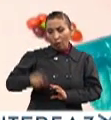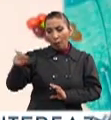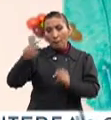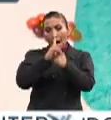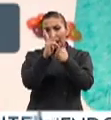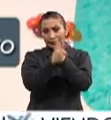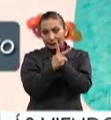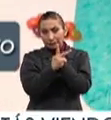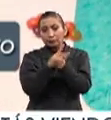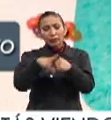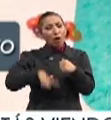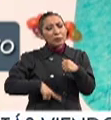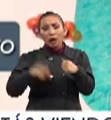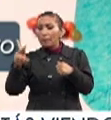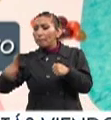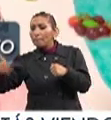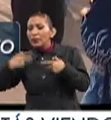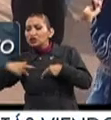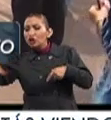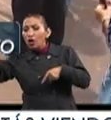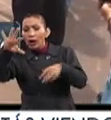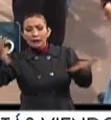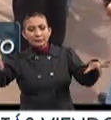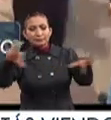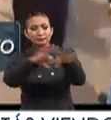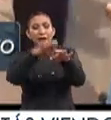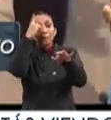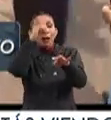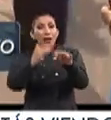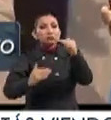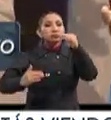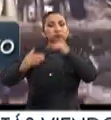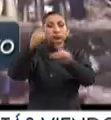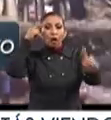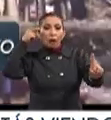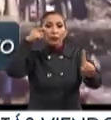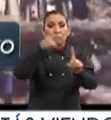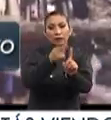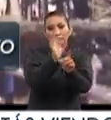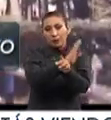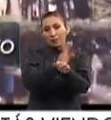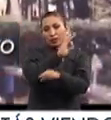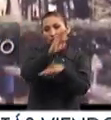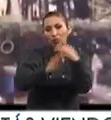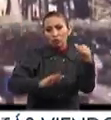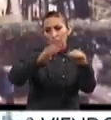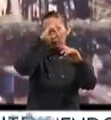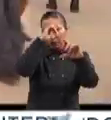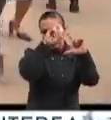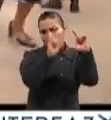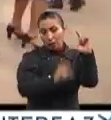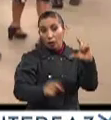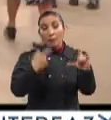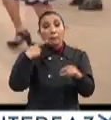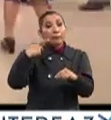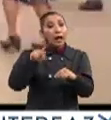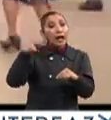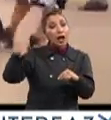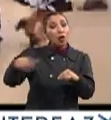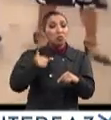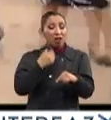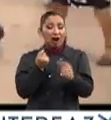un país. Gobierno y población deben de ir de la mano para alcanzar los objetivos en beneficio de la nación. Sin embargo,